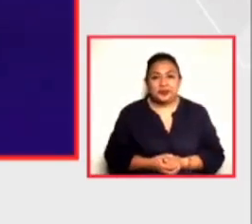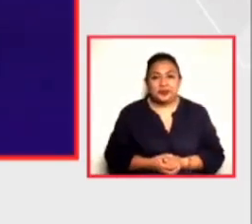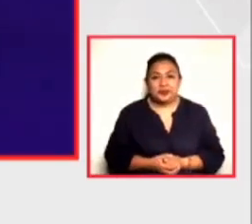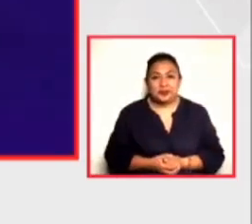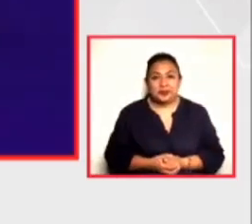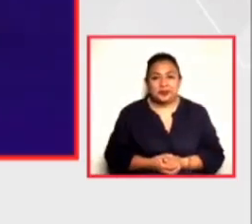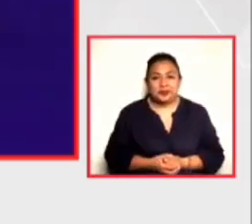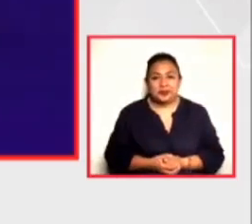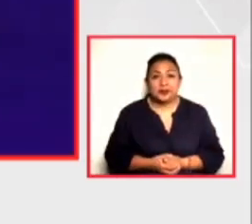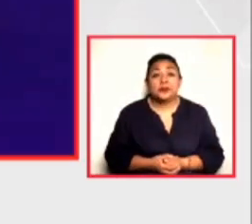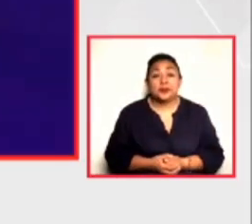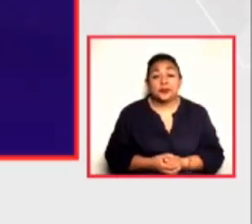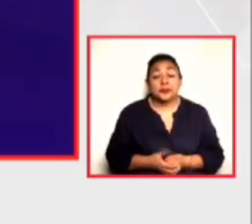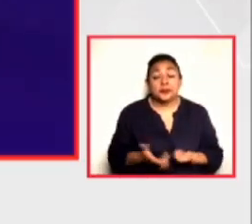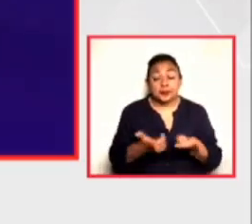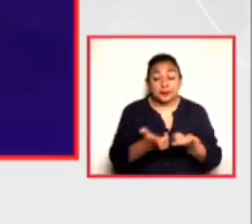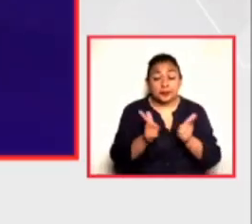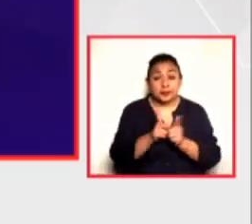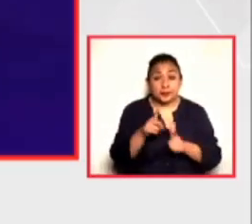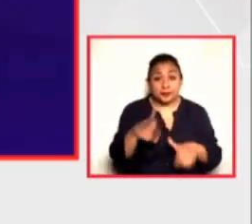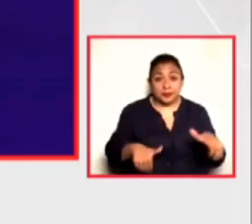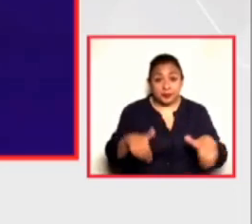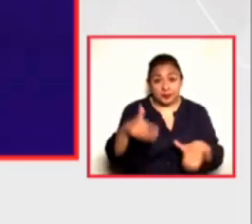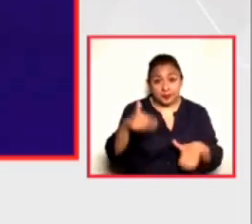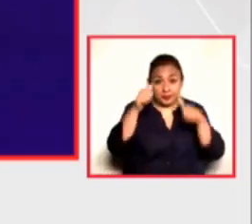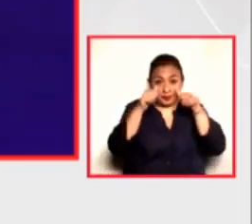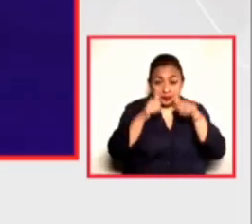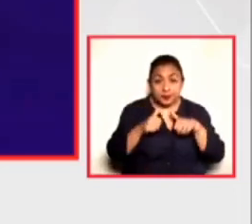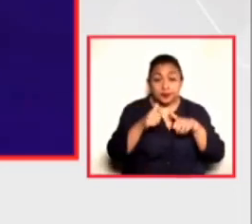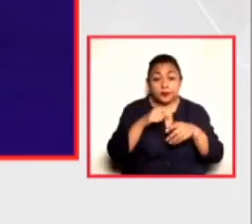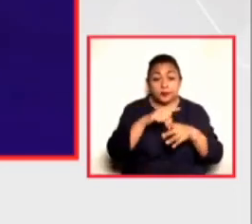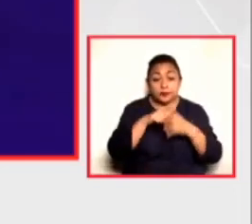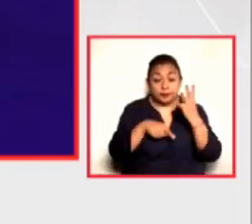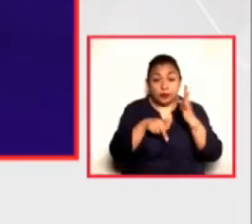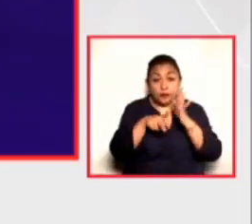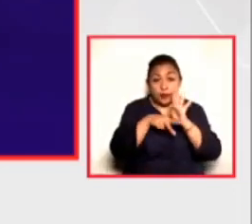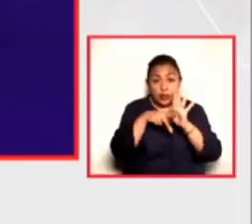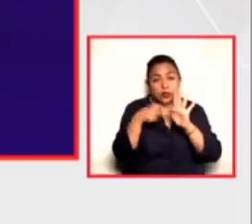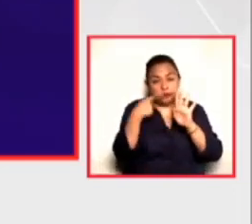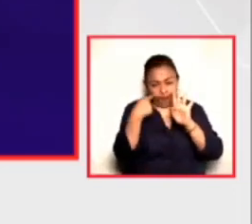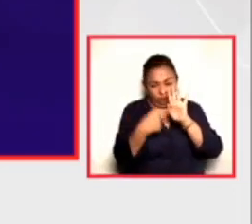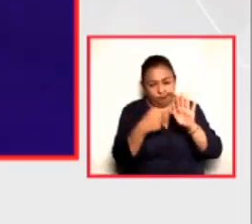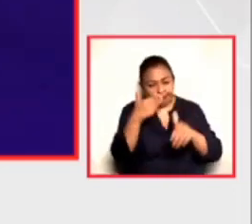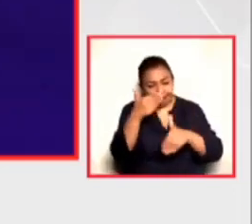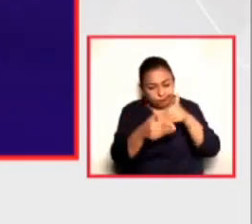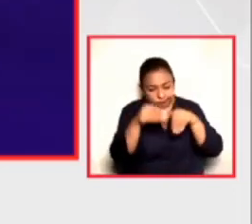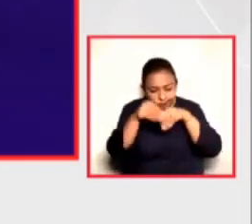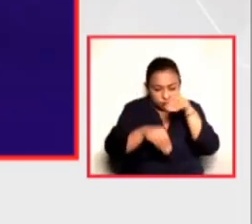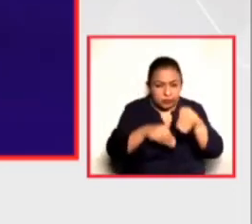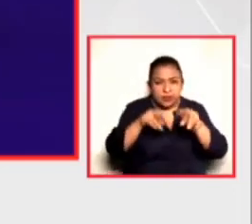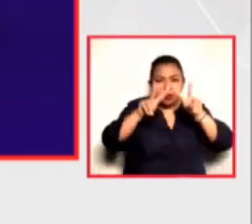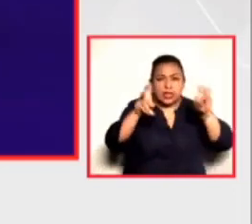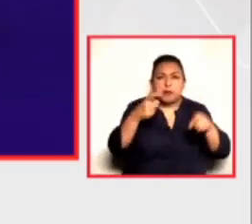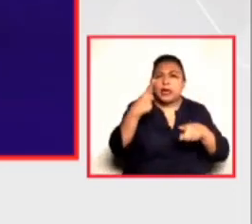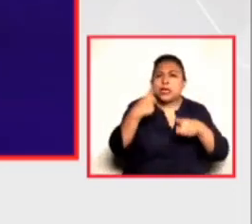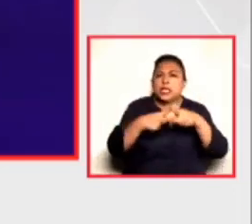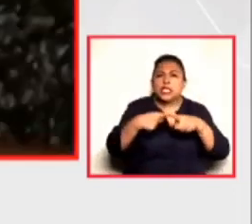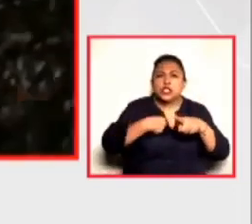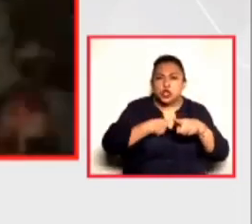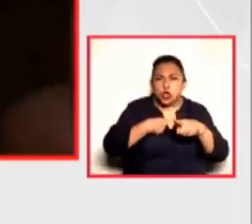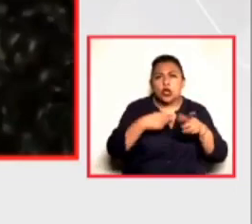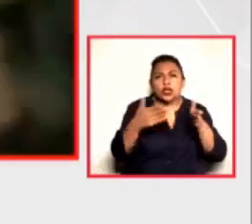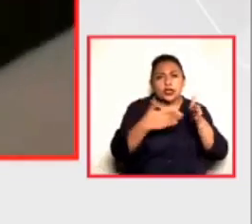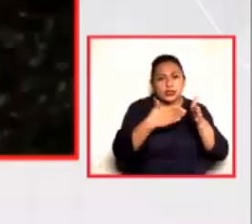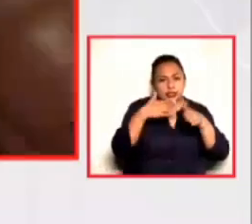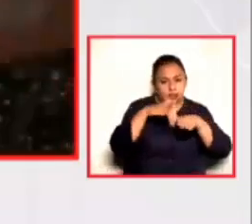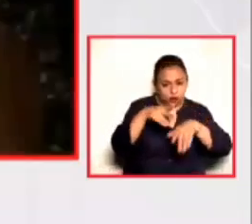La compañía Teatro Ciego muestra en 4 videos el proceso de creación del montaje Quién Soy, Recetario sobre Usted Mismo, como